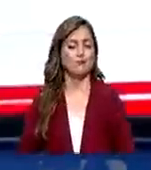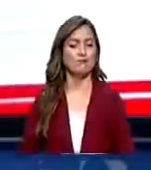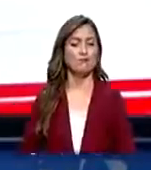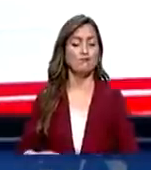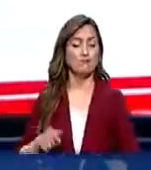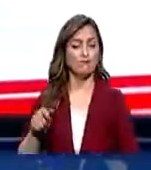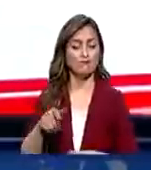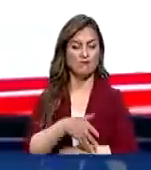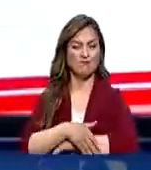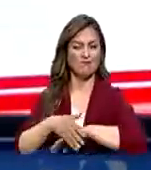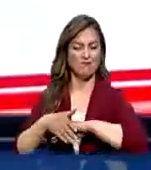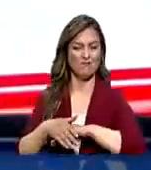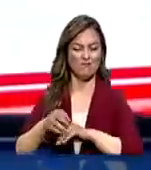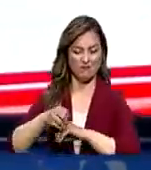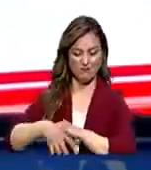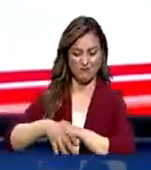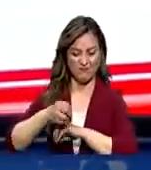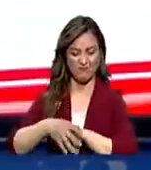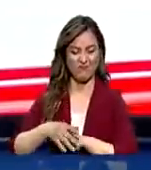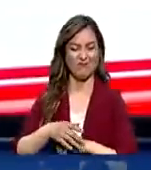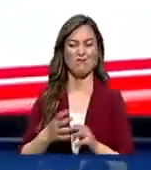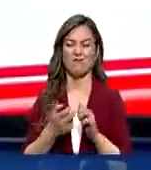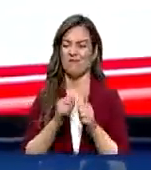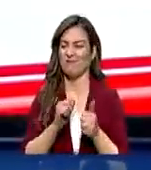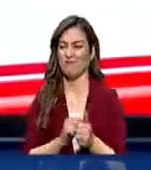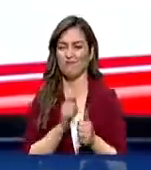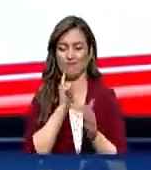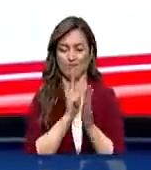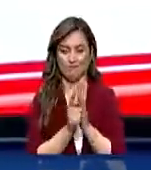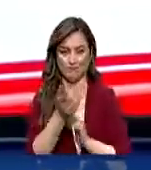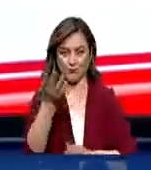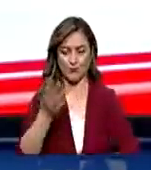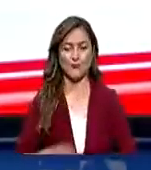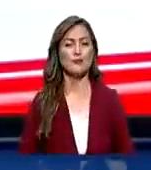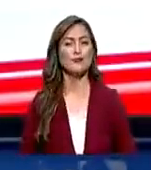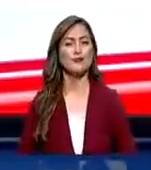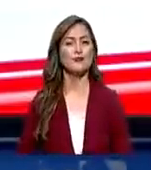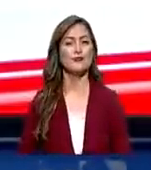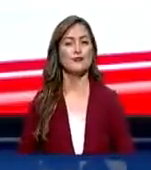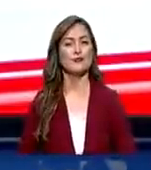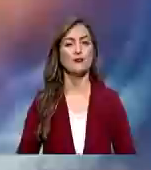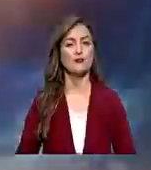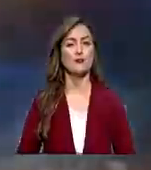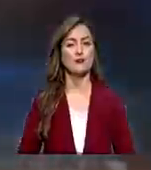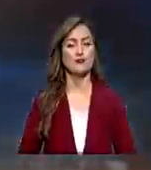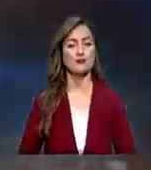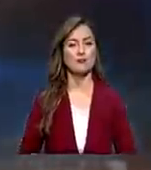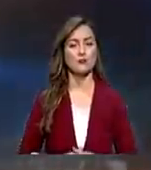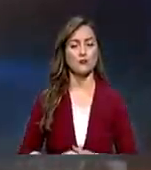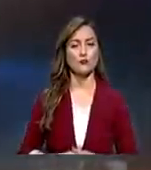son denuncias recurrentes en nuestras líneas de contacto. A continuación les presento un resumen.